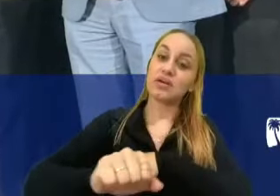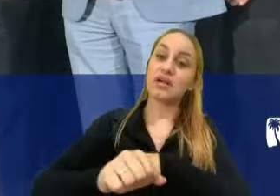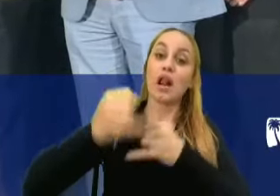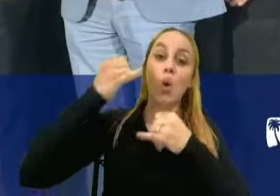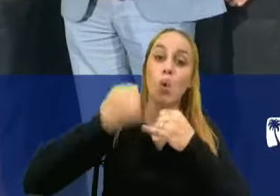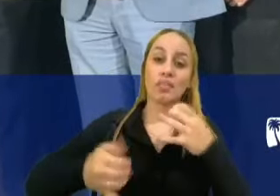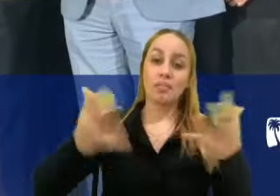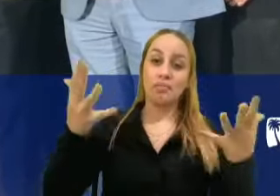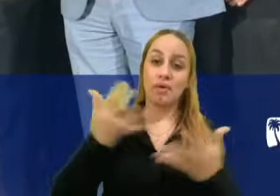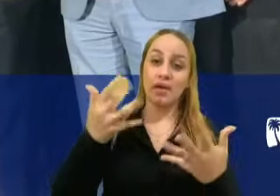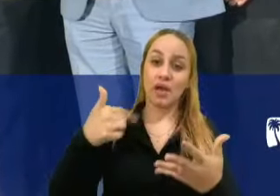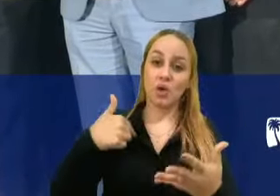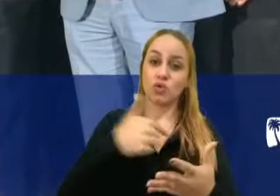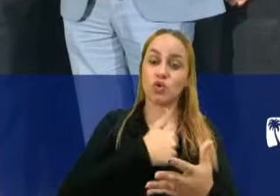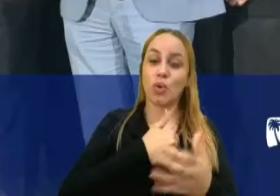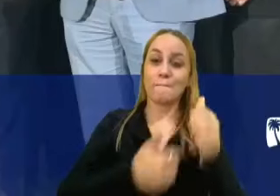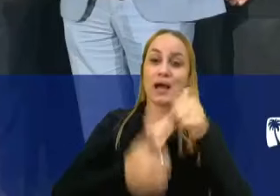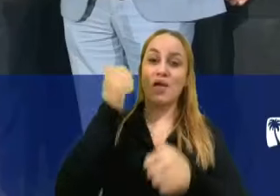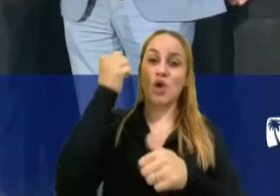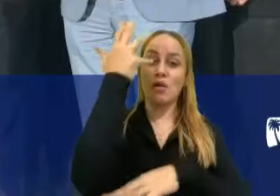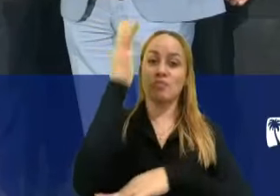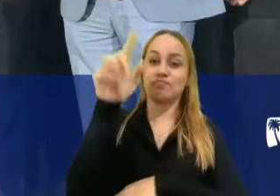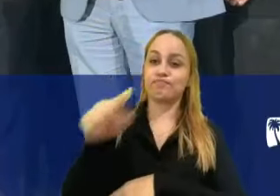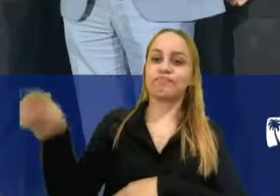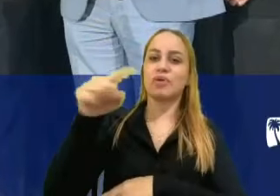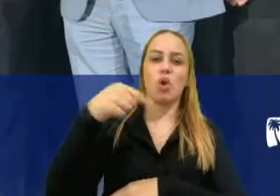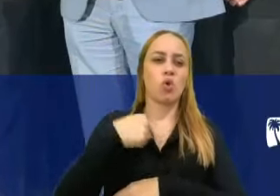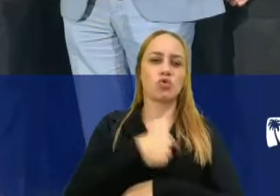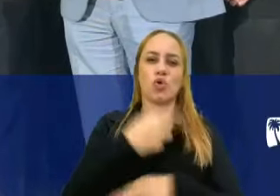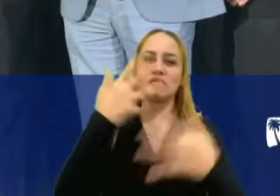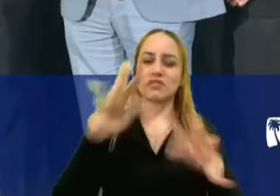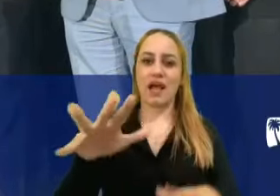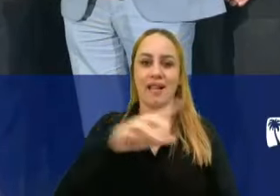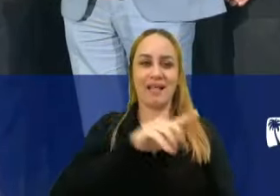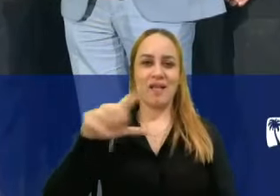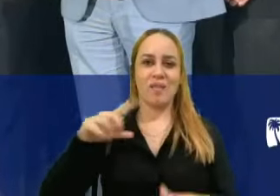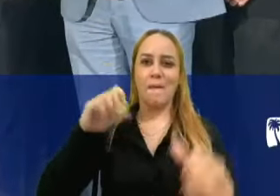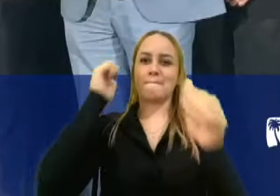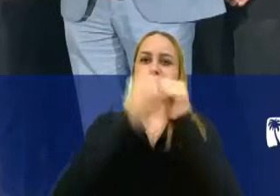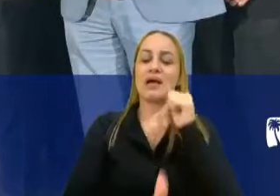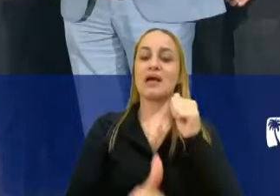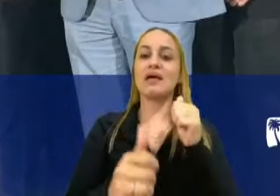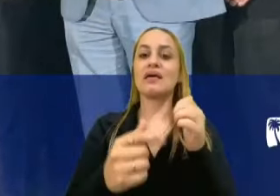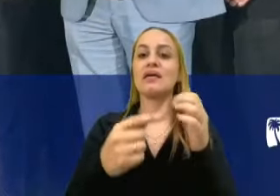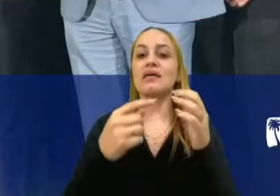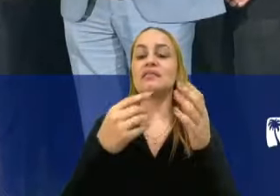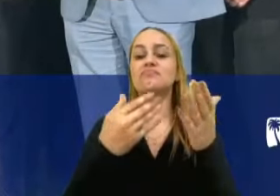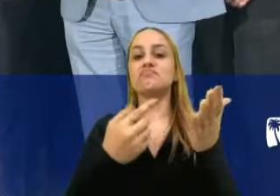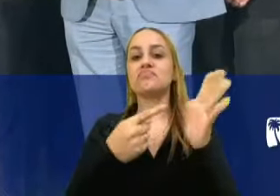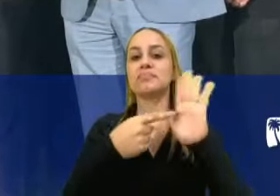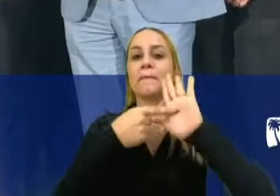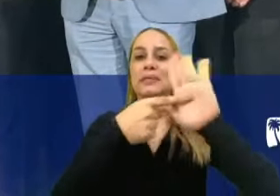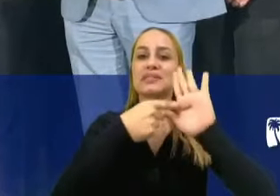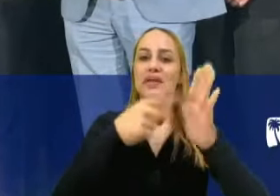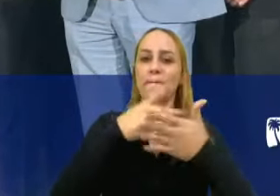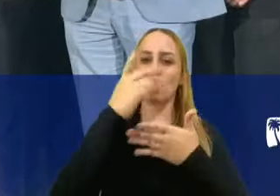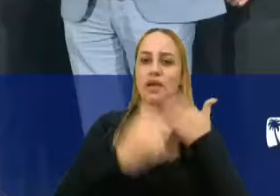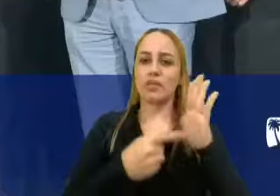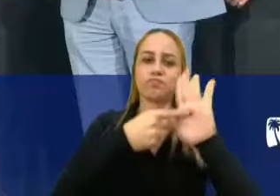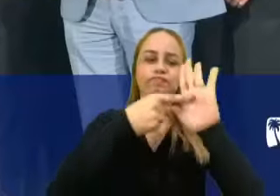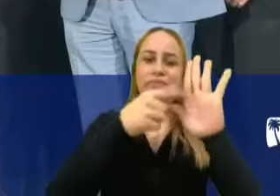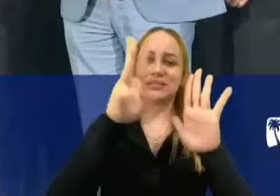y no vamos a tener que esperar en las primeras semanas ya habamos batido el récord establecido que era una vara bien alta que se haba